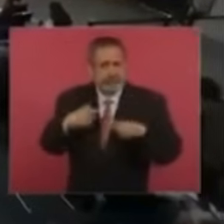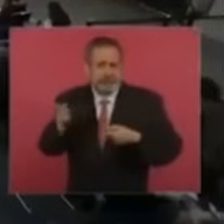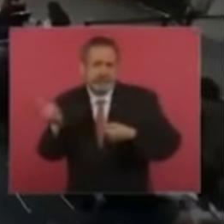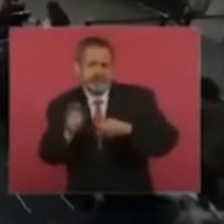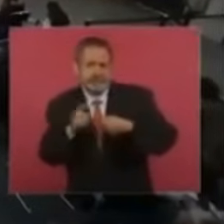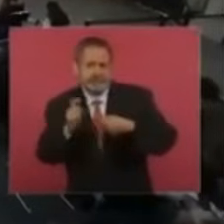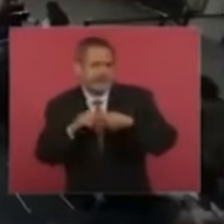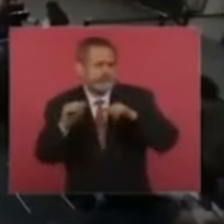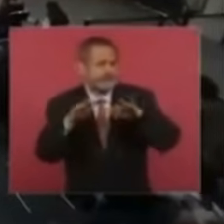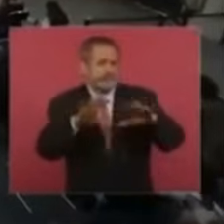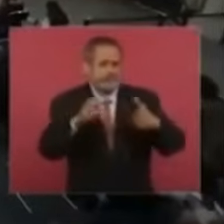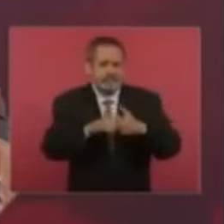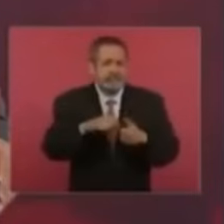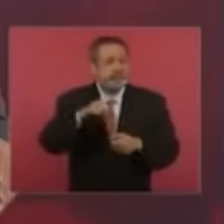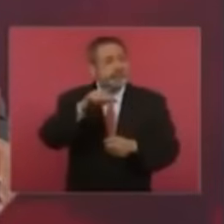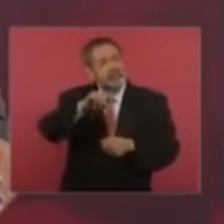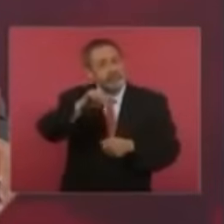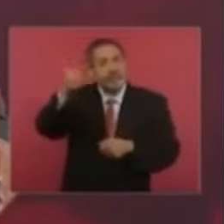recibir